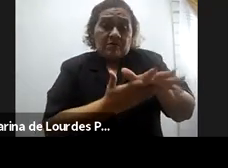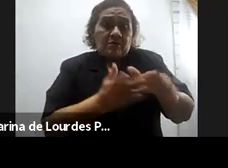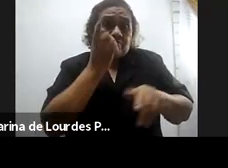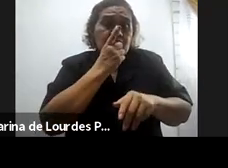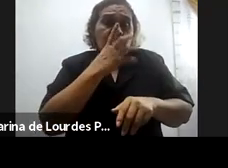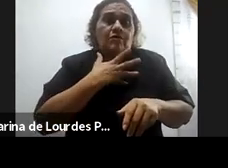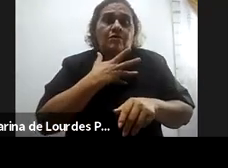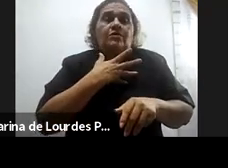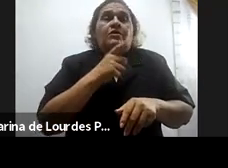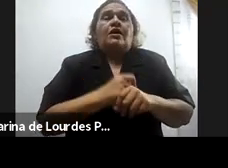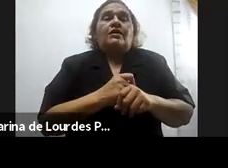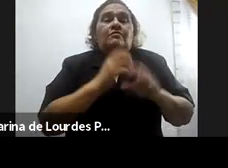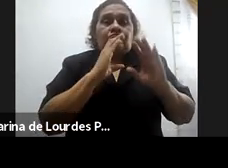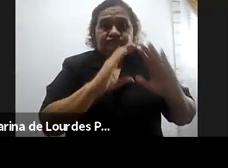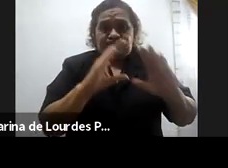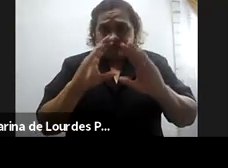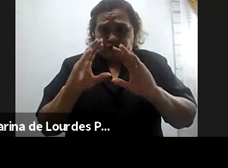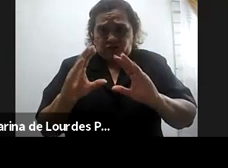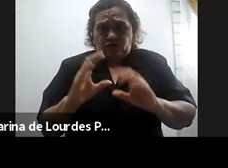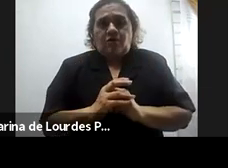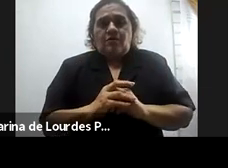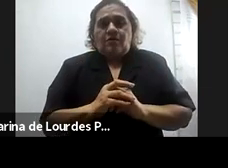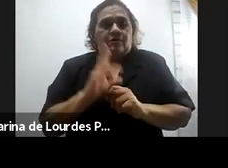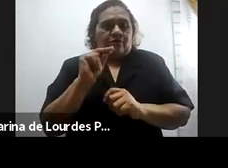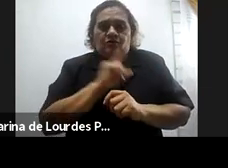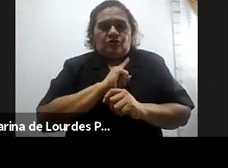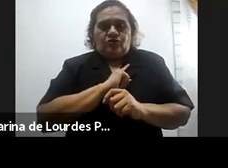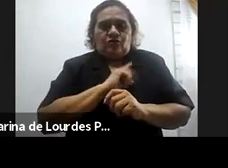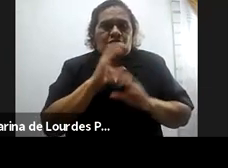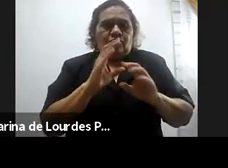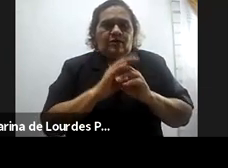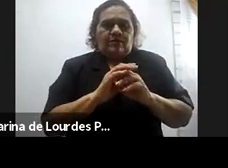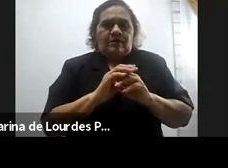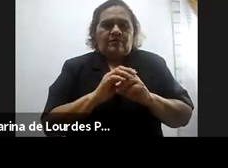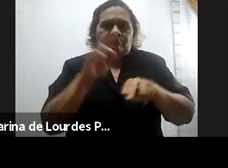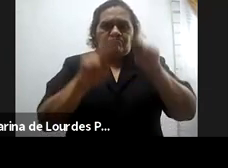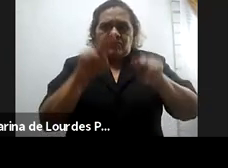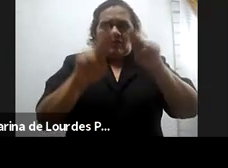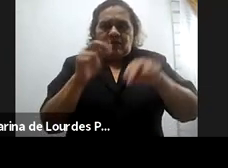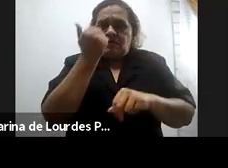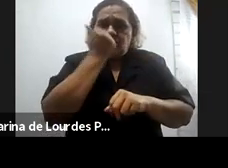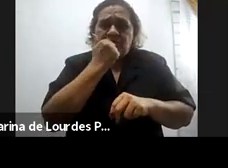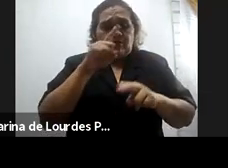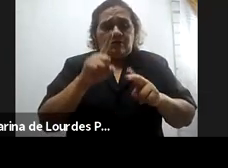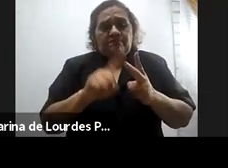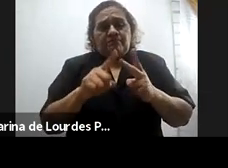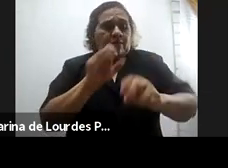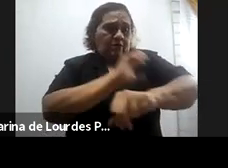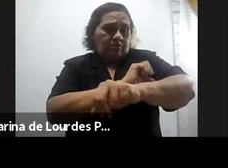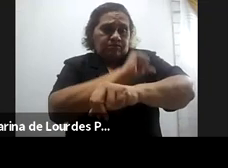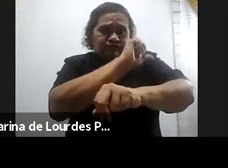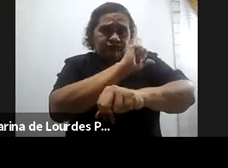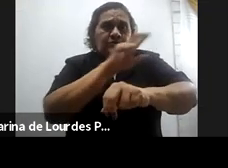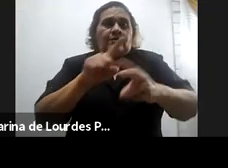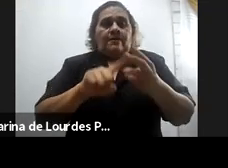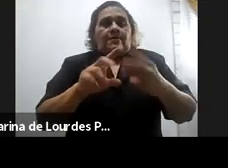de todos los factores de riesgo. No es nada más tener en control mi glucosa si tengo diabetes, sino también mi presión arterial, mi peso,